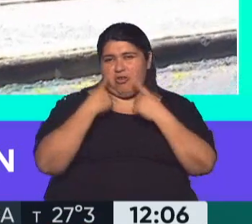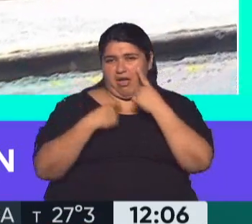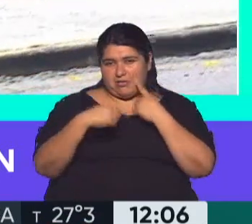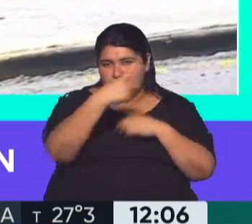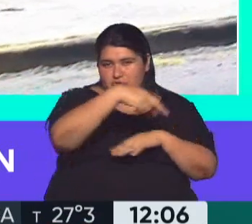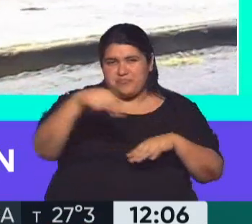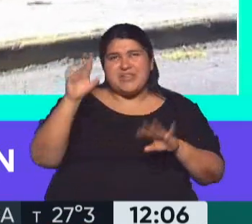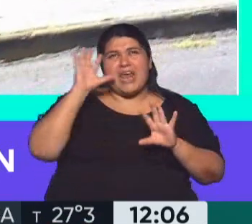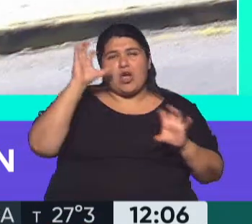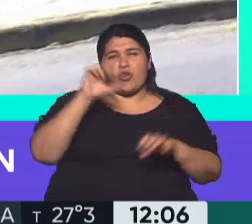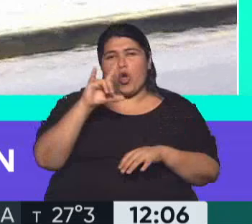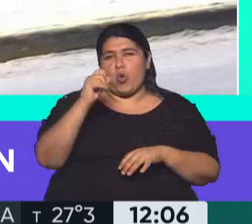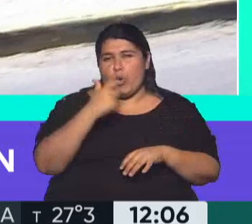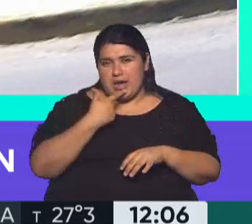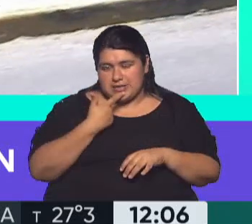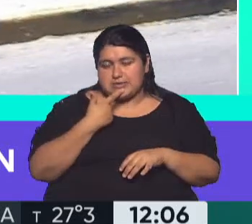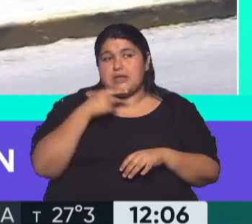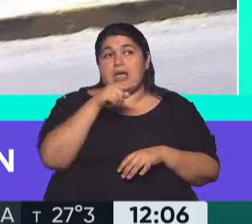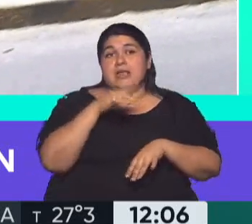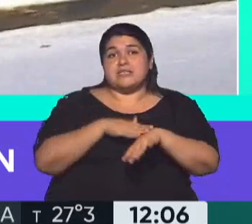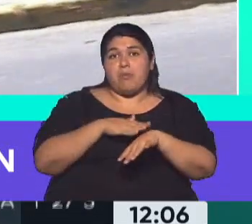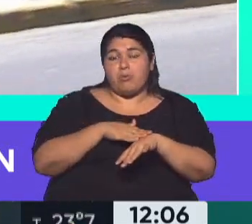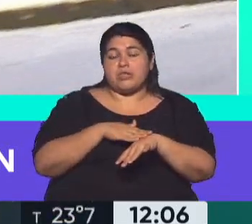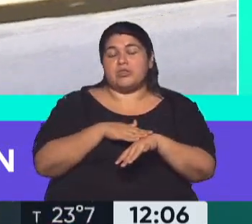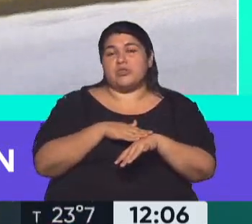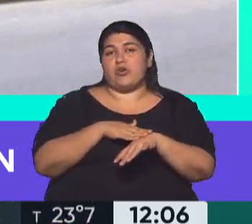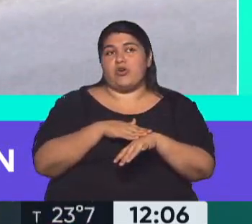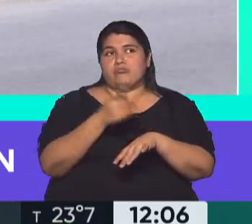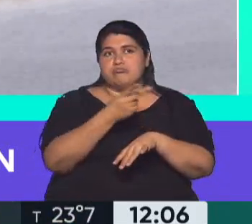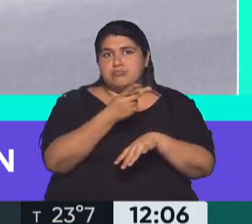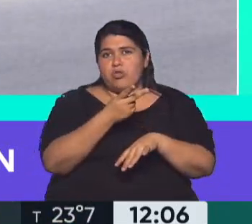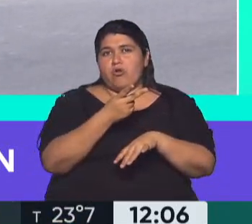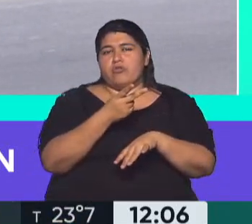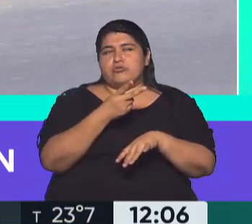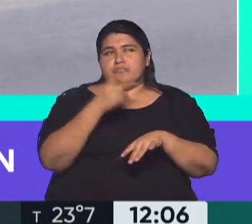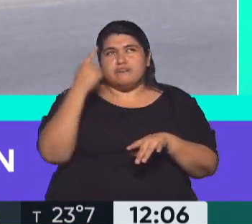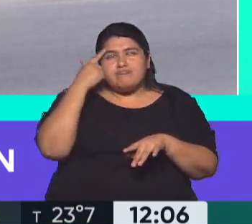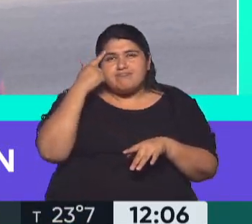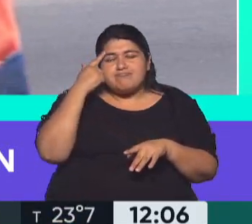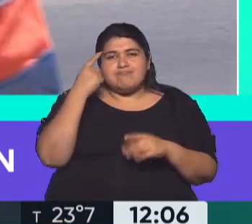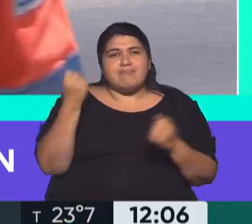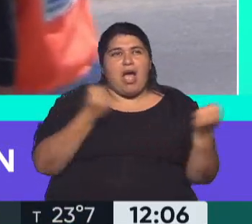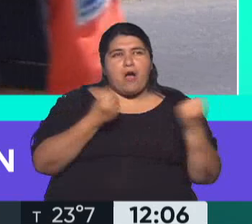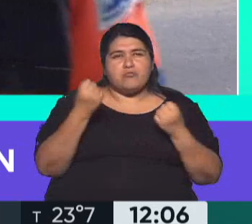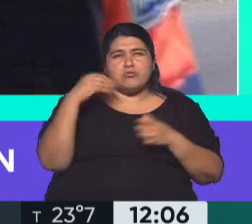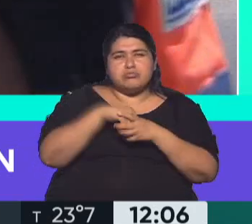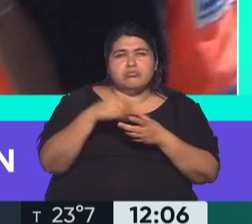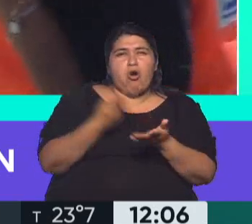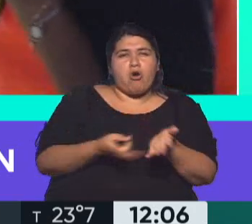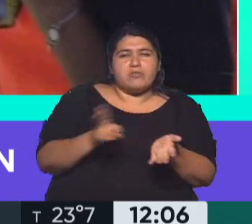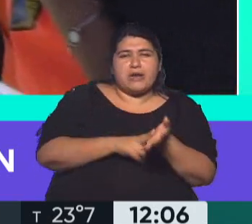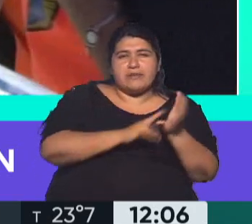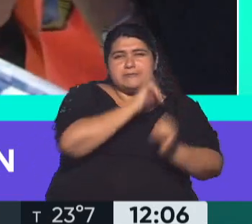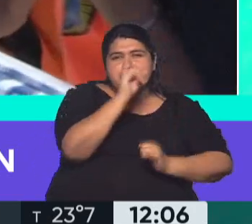a Lucas, vieron que el momento que habían vivido lo volvían a vivir, lo tuvieron que volver a narrar y tuvieron